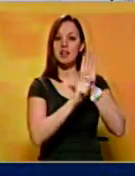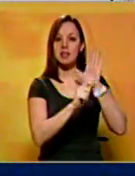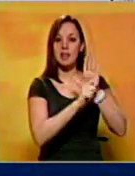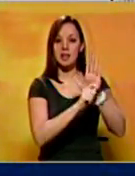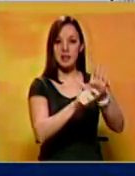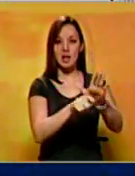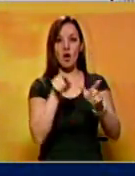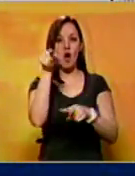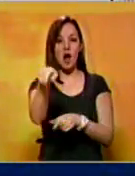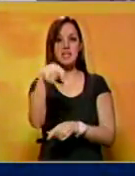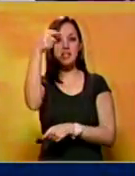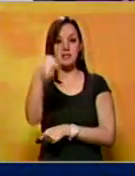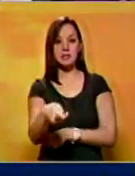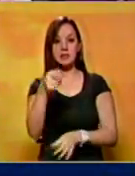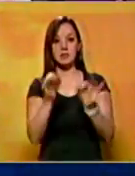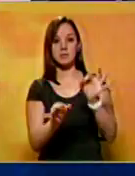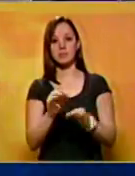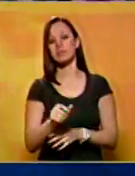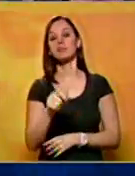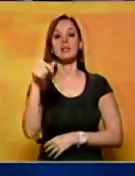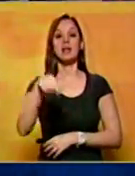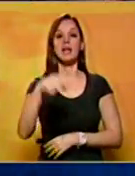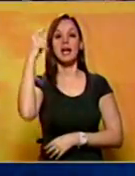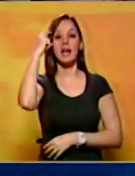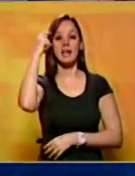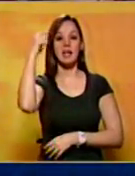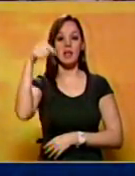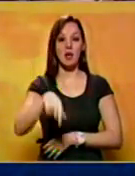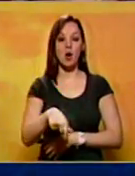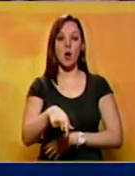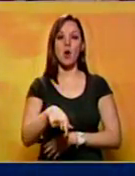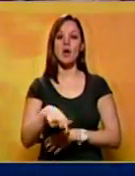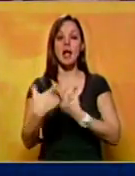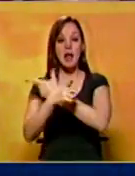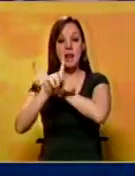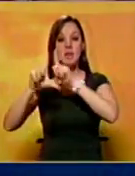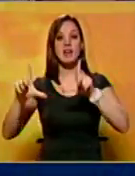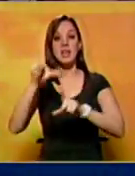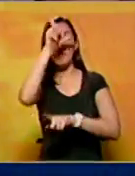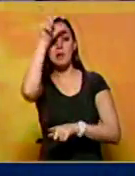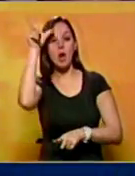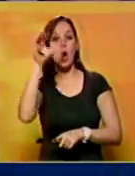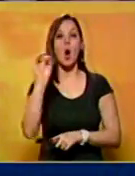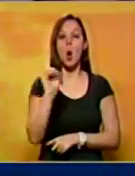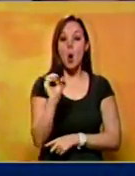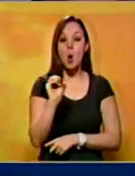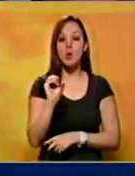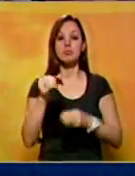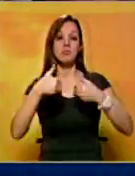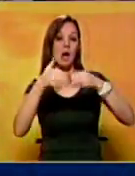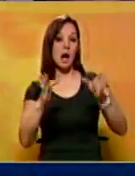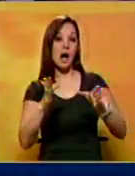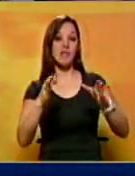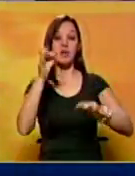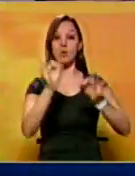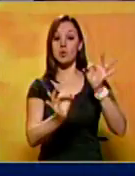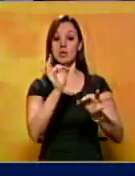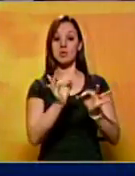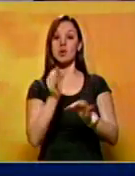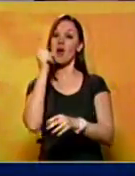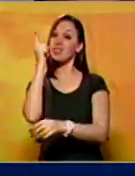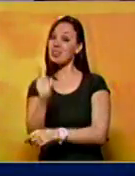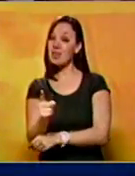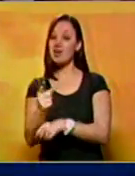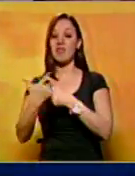esta audiencia preliminar. El día de hoy, ¿dejan en libertad a Leopoldo López o le abren un juicio? Tienen que dejar en